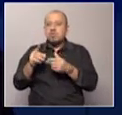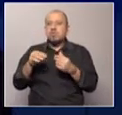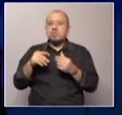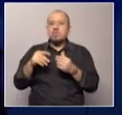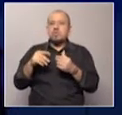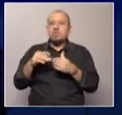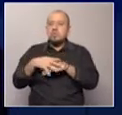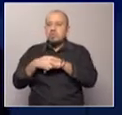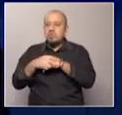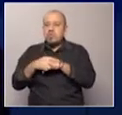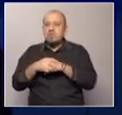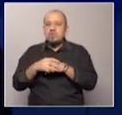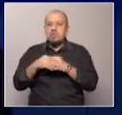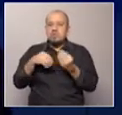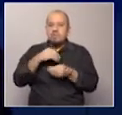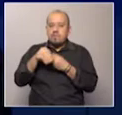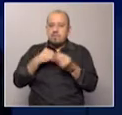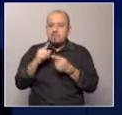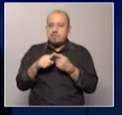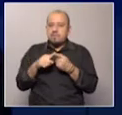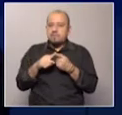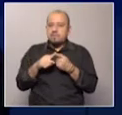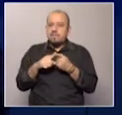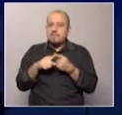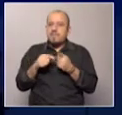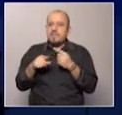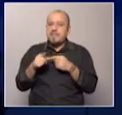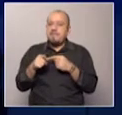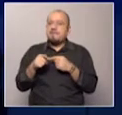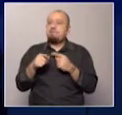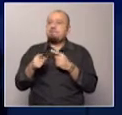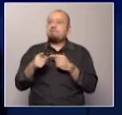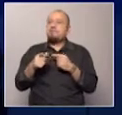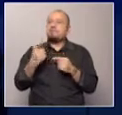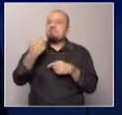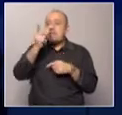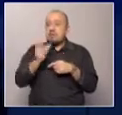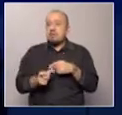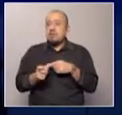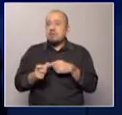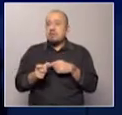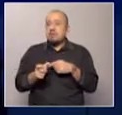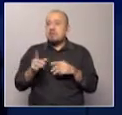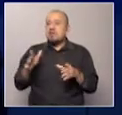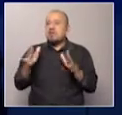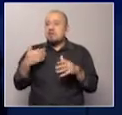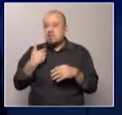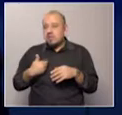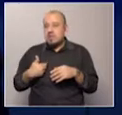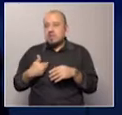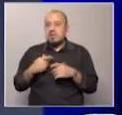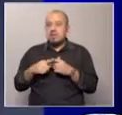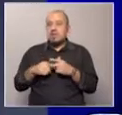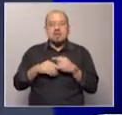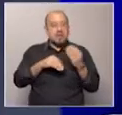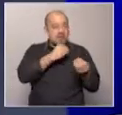vecinos en los que lo ven el director hace muy mal a la víctima y también hace muy mal a la persona que lo comete es algo muy triste la